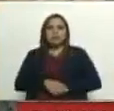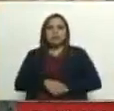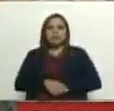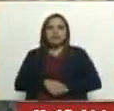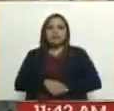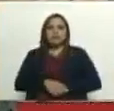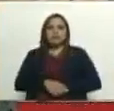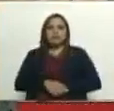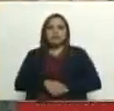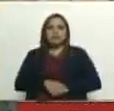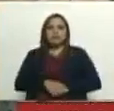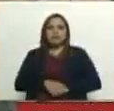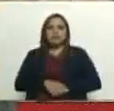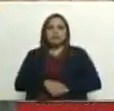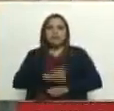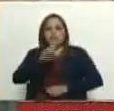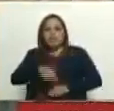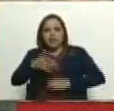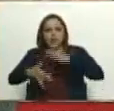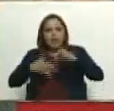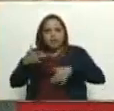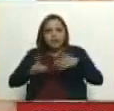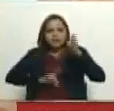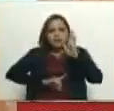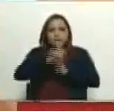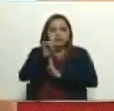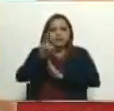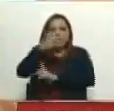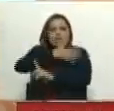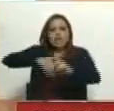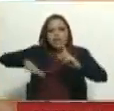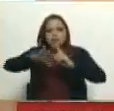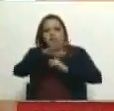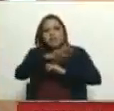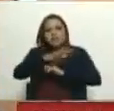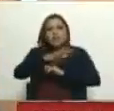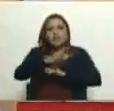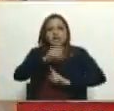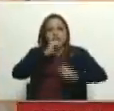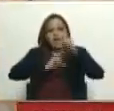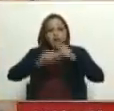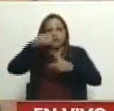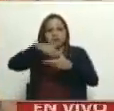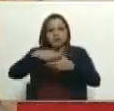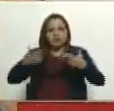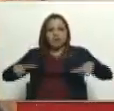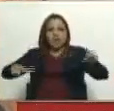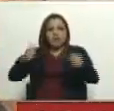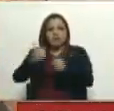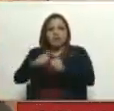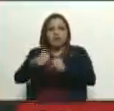con la gestión sostenible de los ecosistemas lacustres,